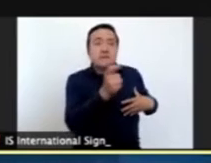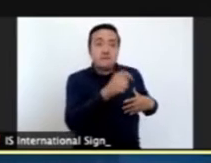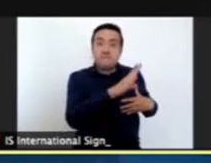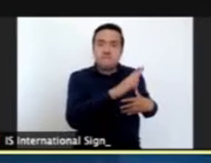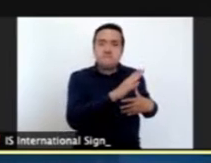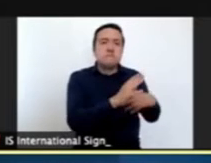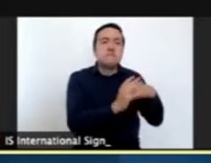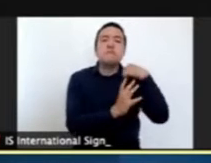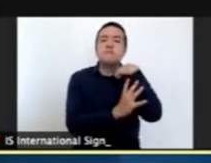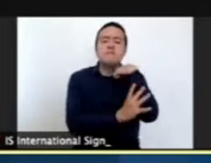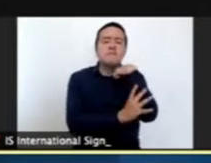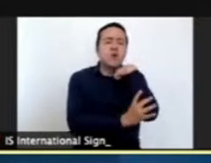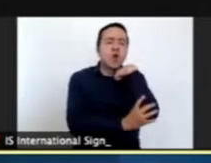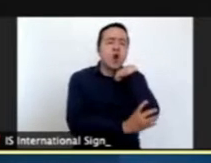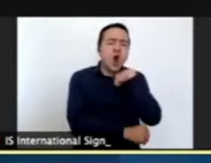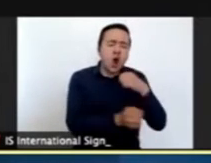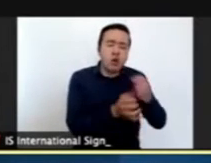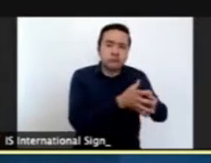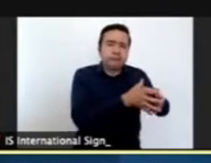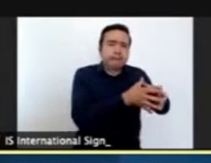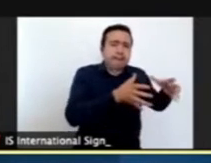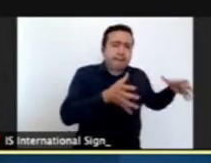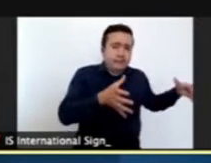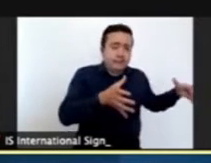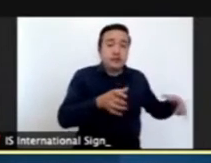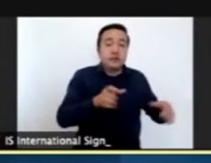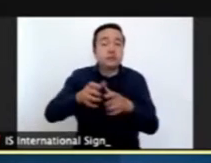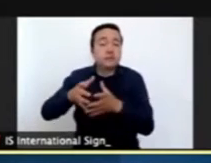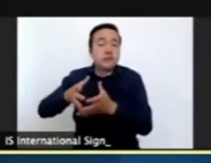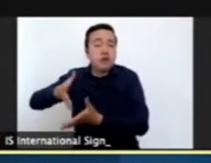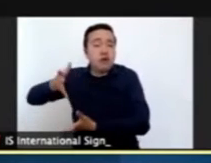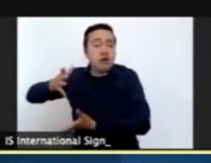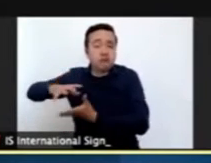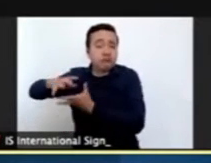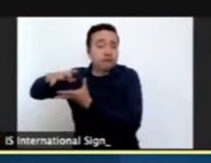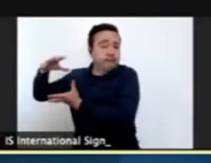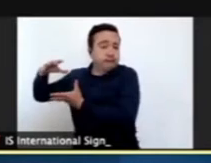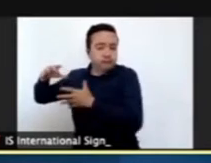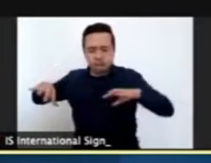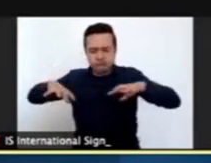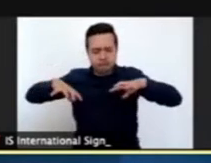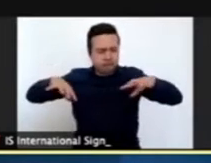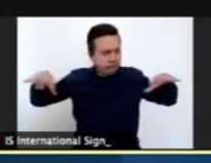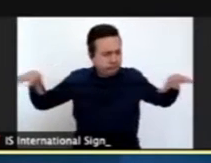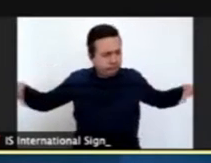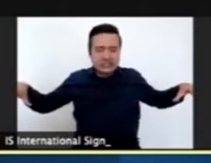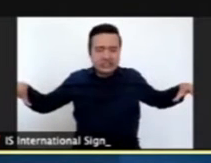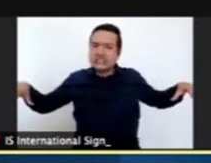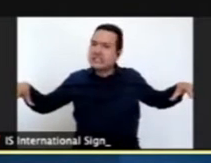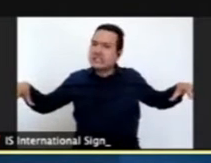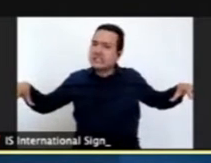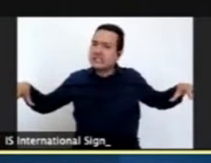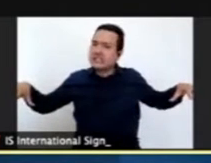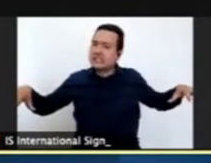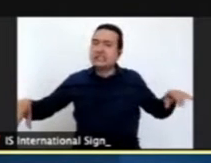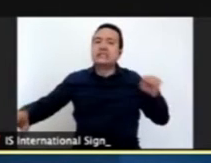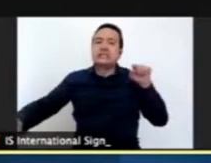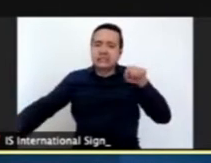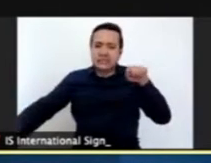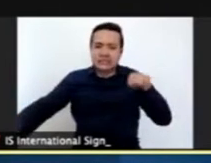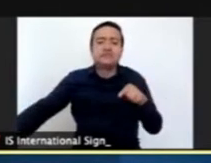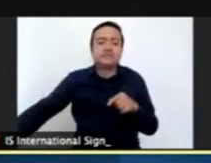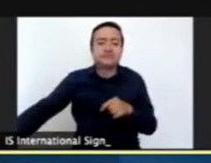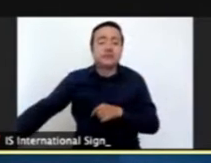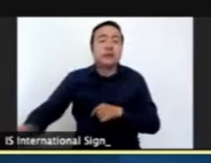y esto es algo que persiste con la evolución de la pandemia y también vemos como eso afecta a las distintas